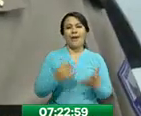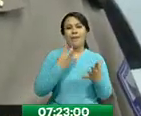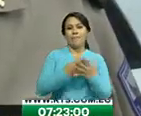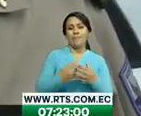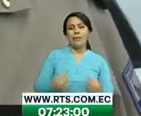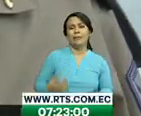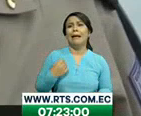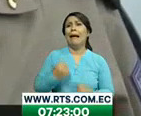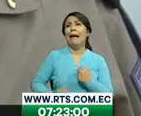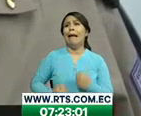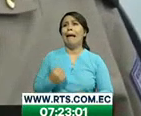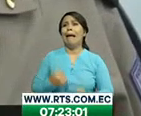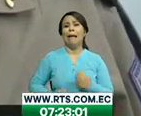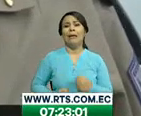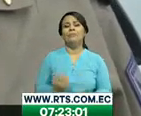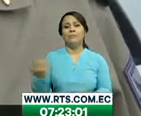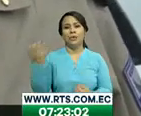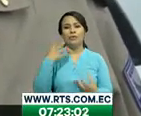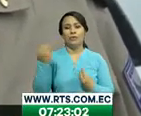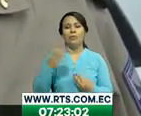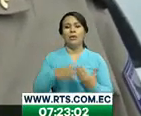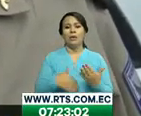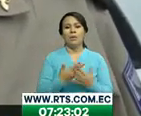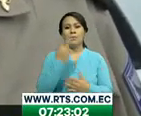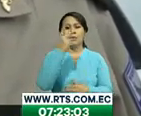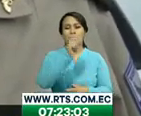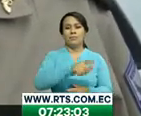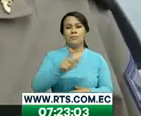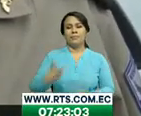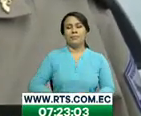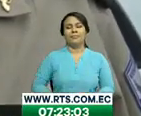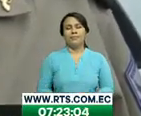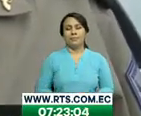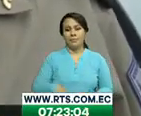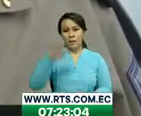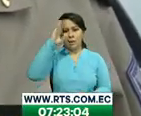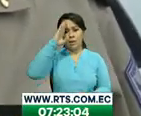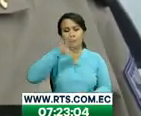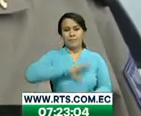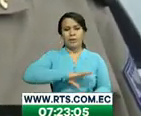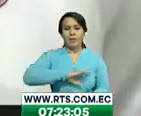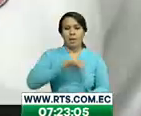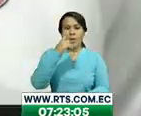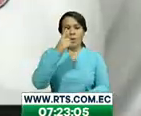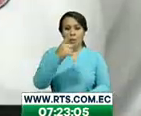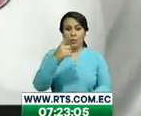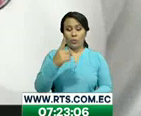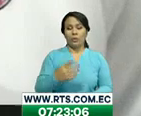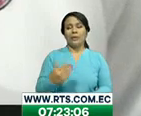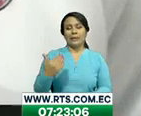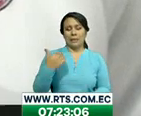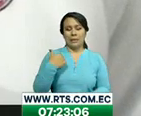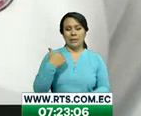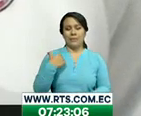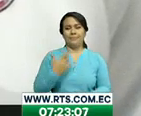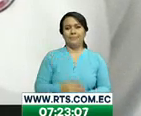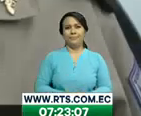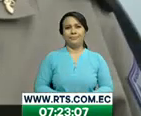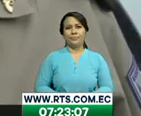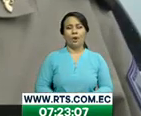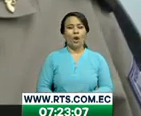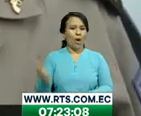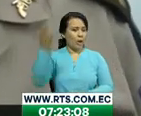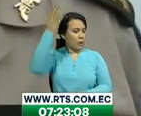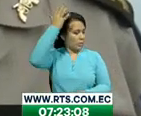Debo mencionar que en este operativo salieron lesionados dos miembros policiales. El uno presenta un golpe en